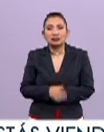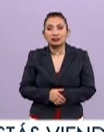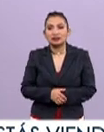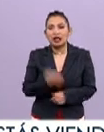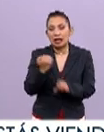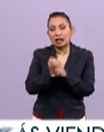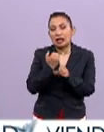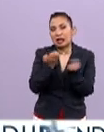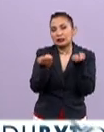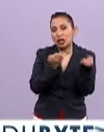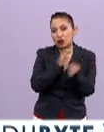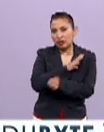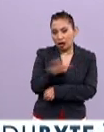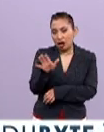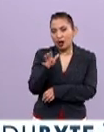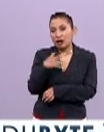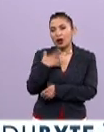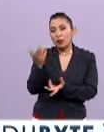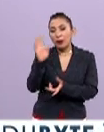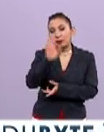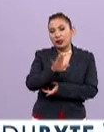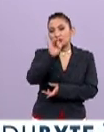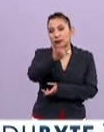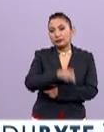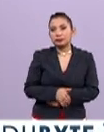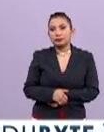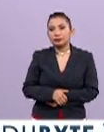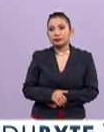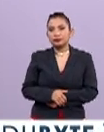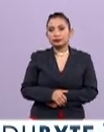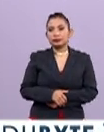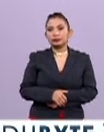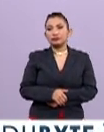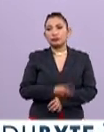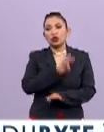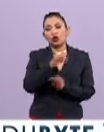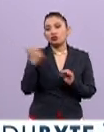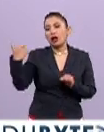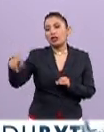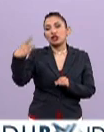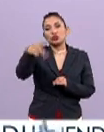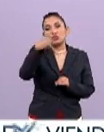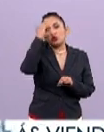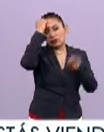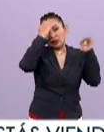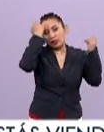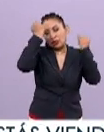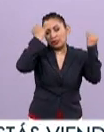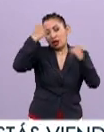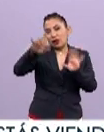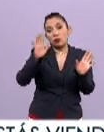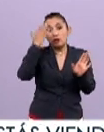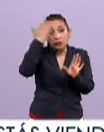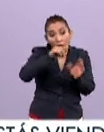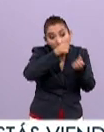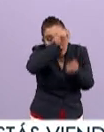general antes de su estreno, ellos van a estar miércoles un poco y jueves. Porque pues todos tenemos